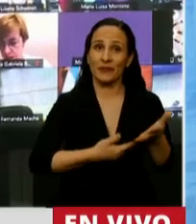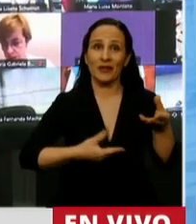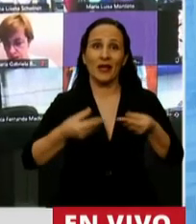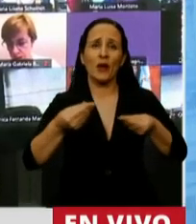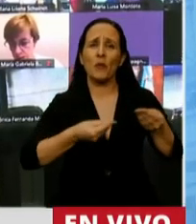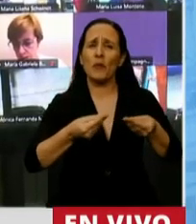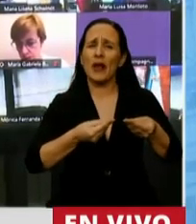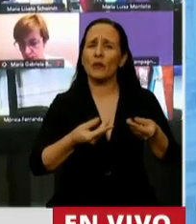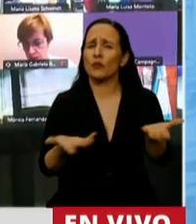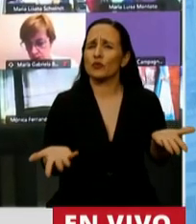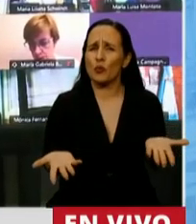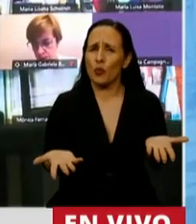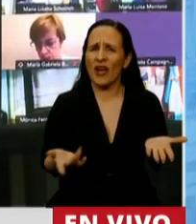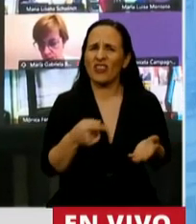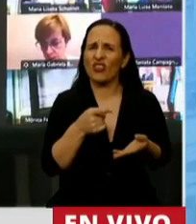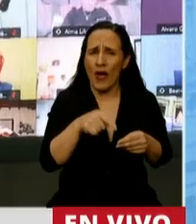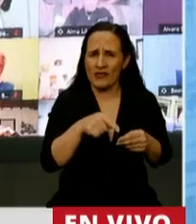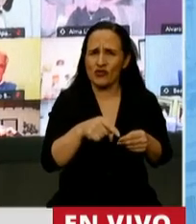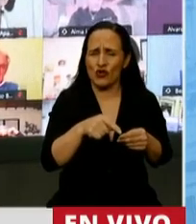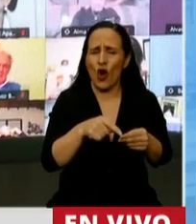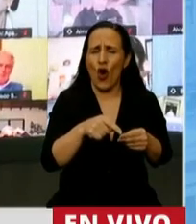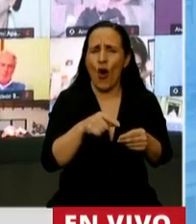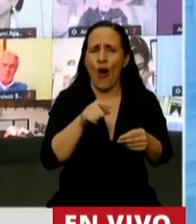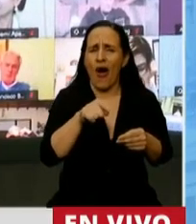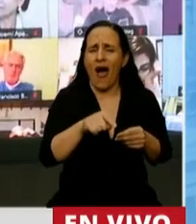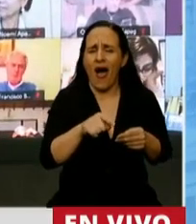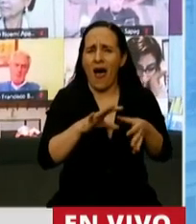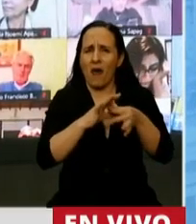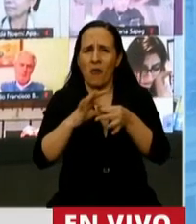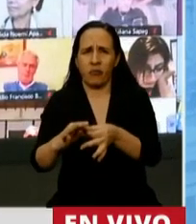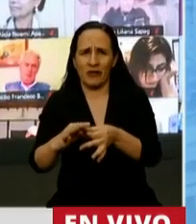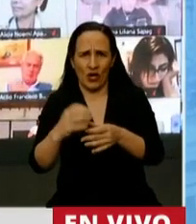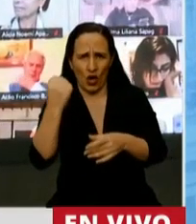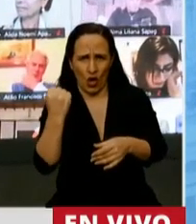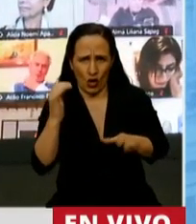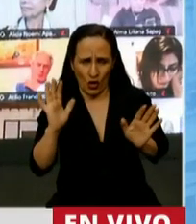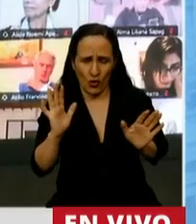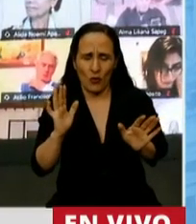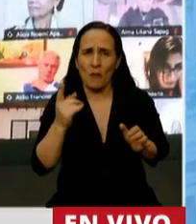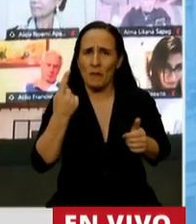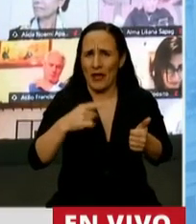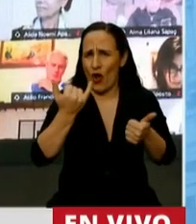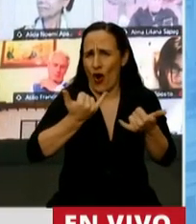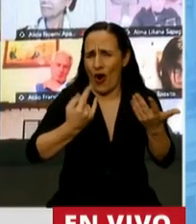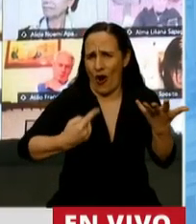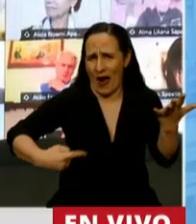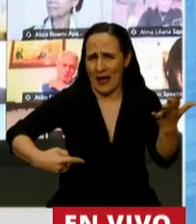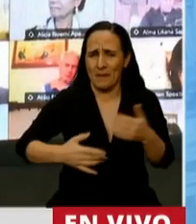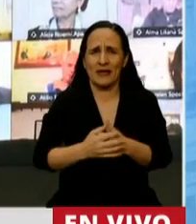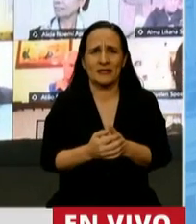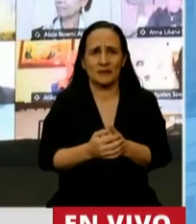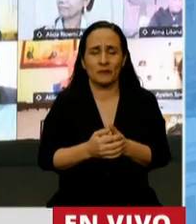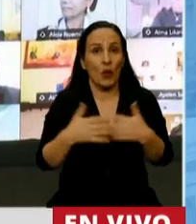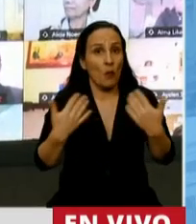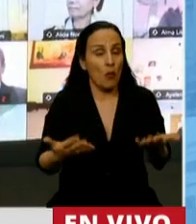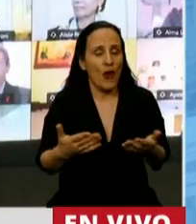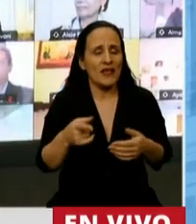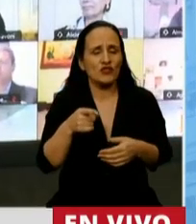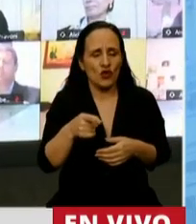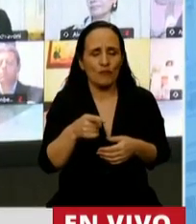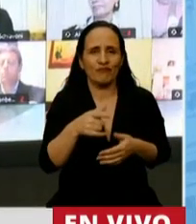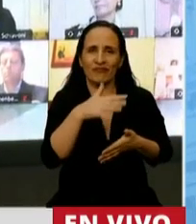de previsión o cuenta de los gastos que el gobierno se propone realizar durante un periodo anual y los recursos calculados